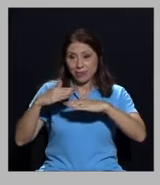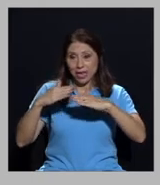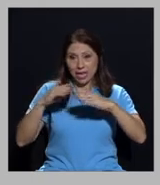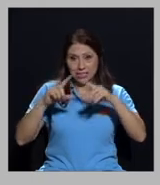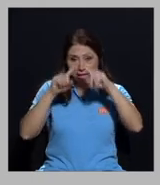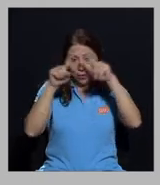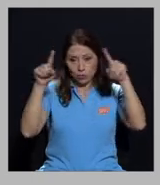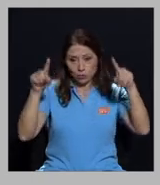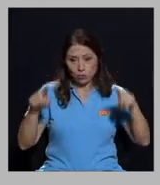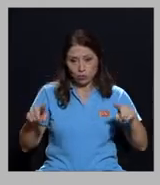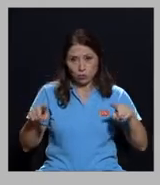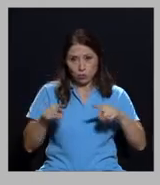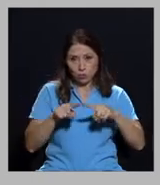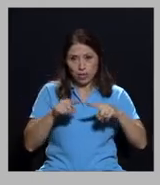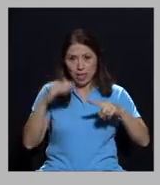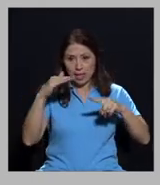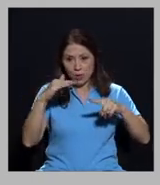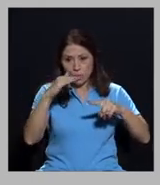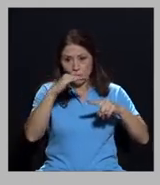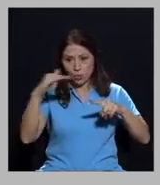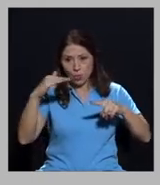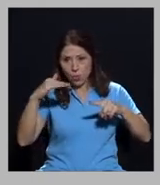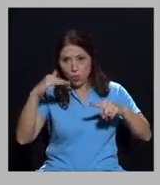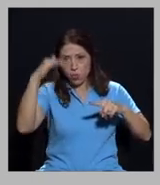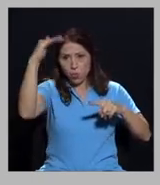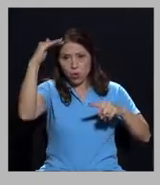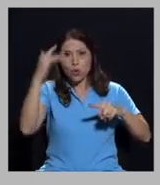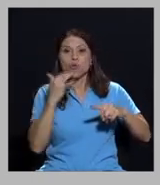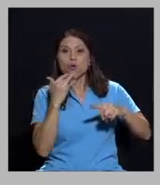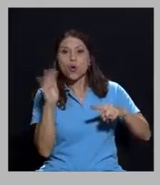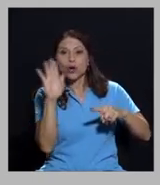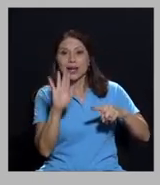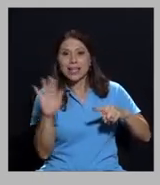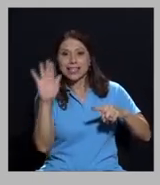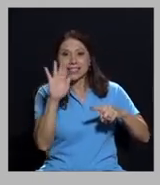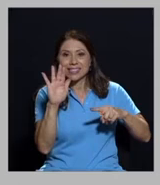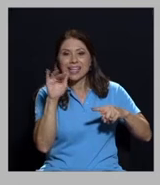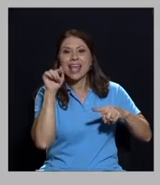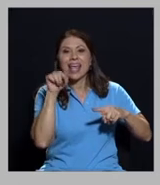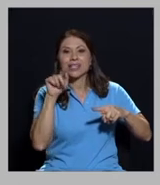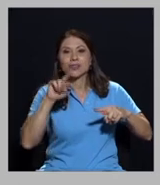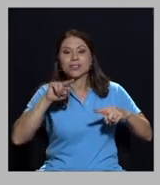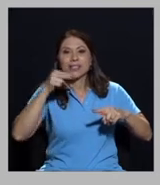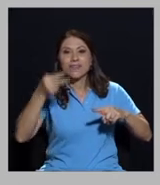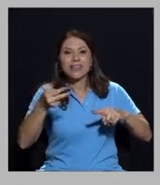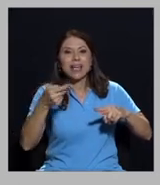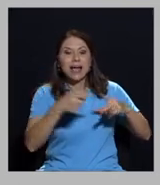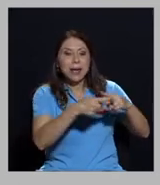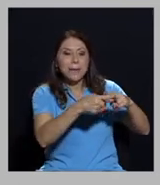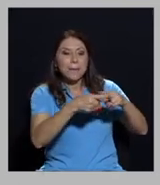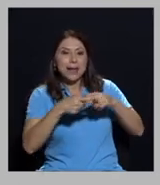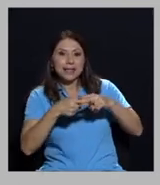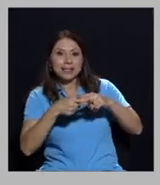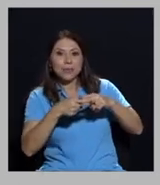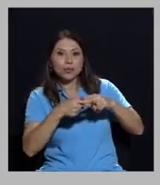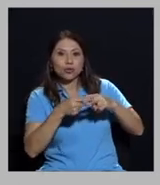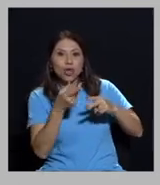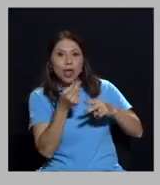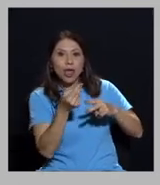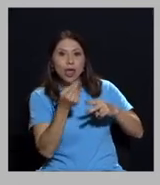la mitad del déficit fiscal se va a encontrar el préstamos para pagar deudas